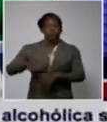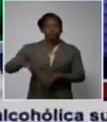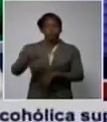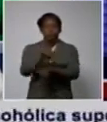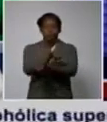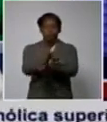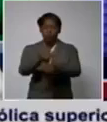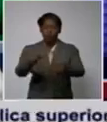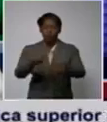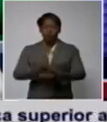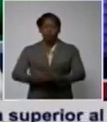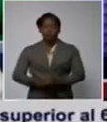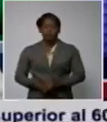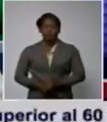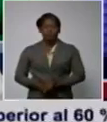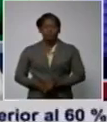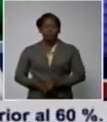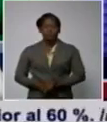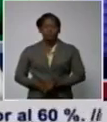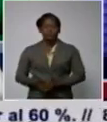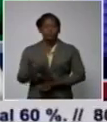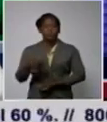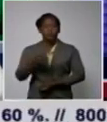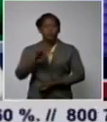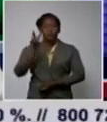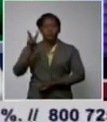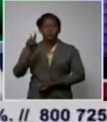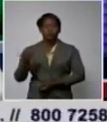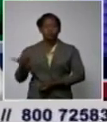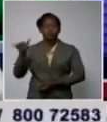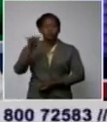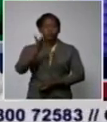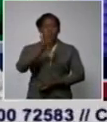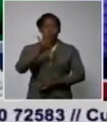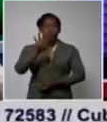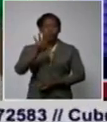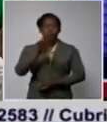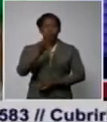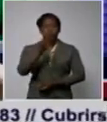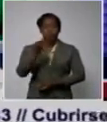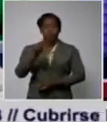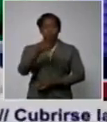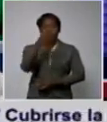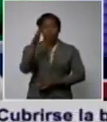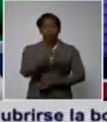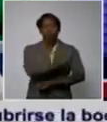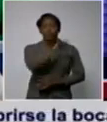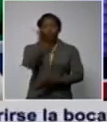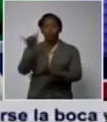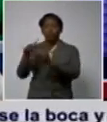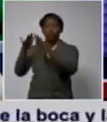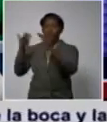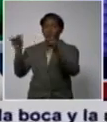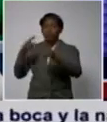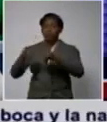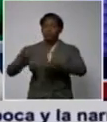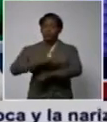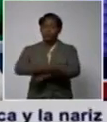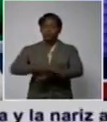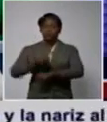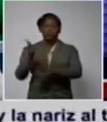Ayer, 2 evacuados y 54 retornados a sus países después de diagnóstico. Eso se ha mantenido así,